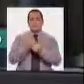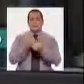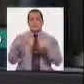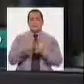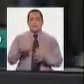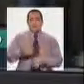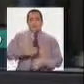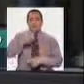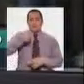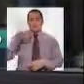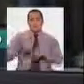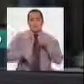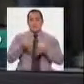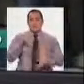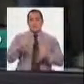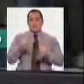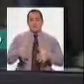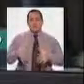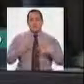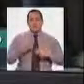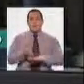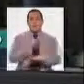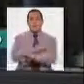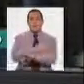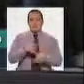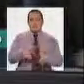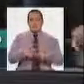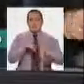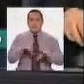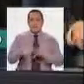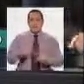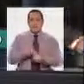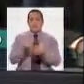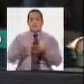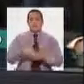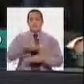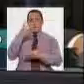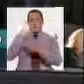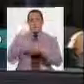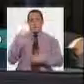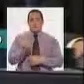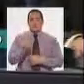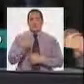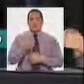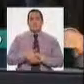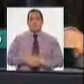autoridades jurisdiccionales previamente realicen el peritaje técnico.